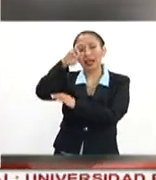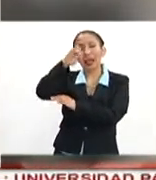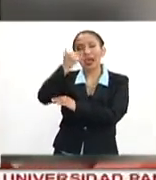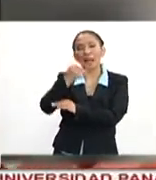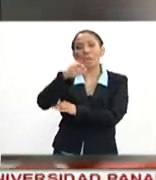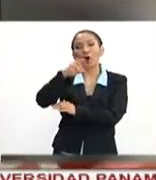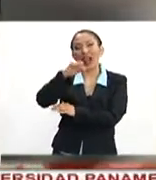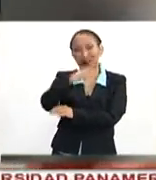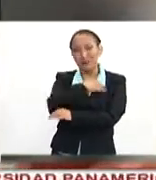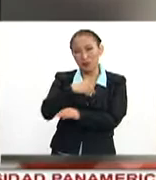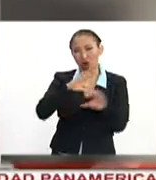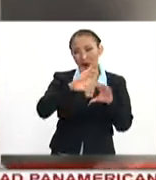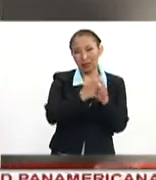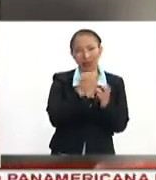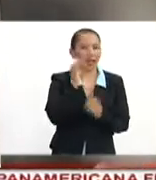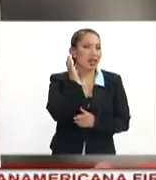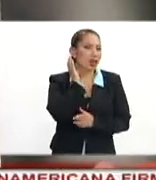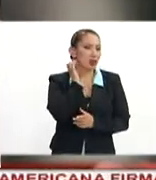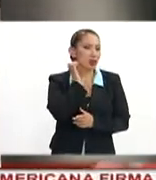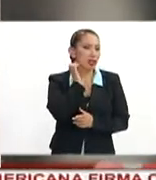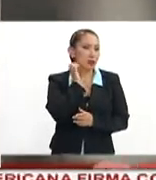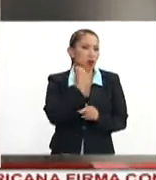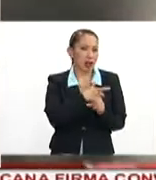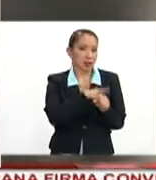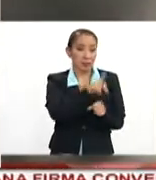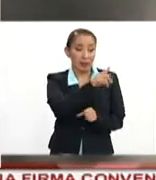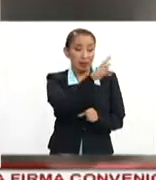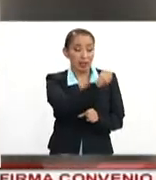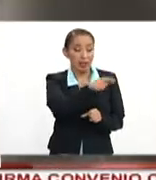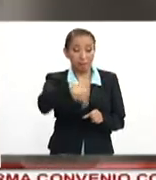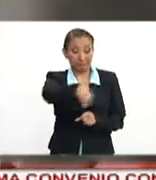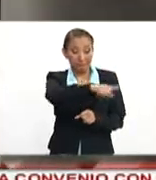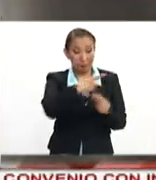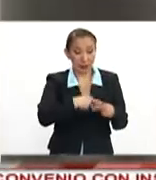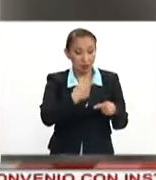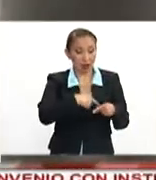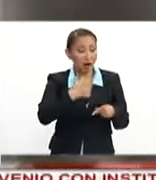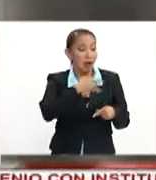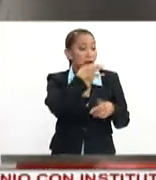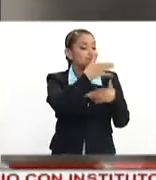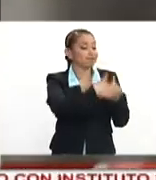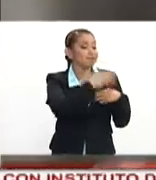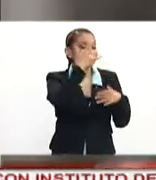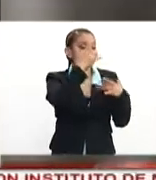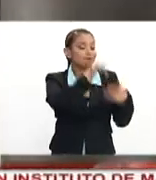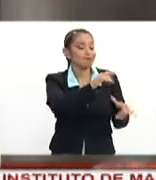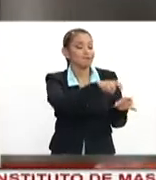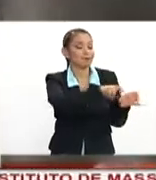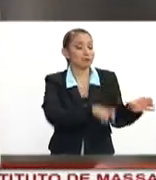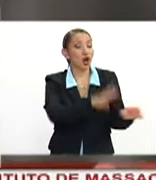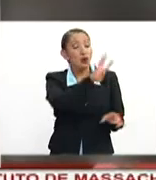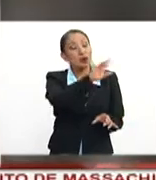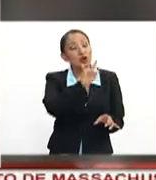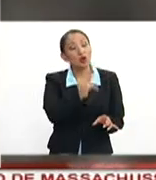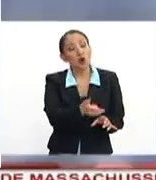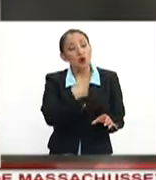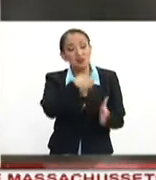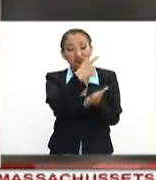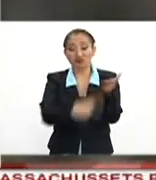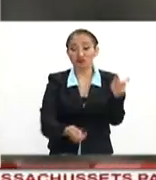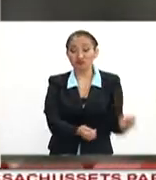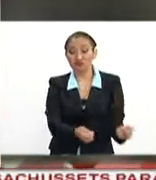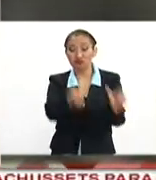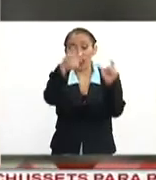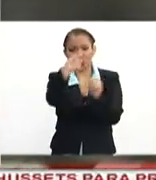Morales, quien era integrante del Comité Ejecutivo Nacional del PRD. Los militantes presentaron su renuncia. El 4 de junio, Rey Morales fue